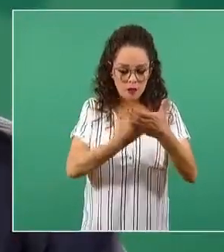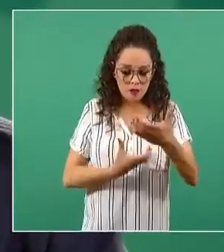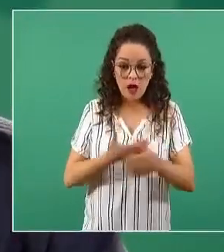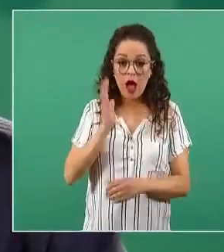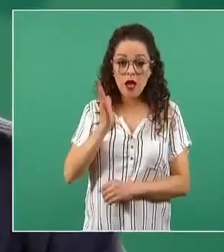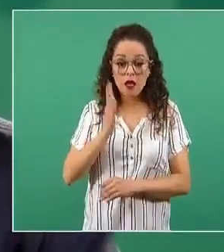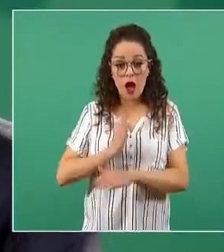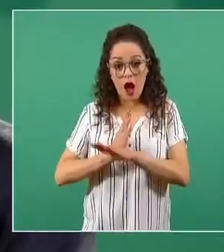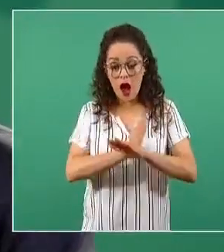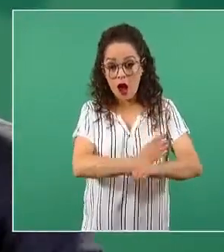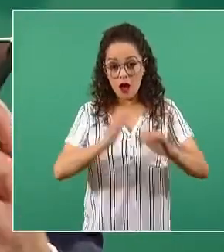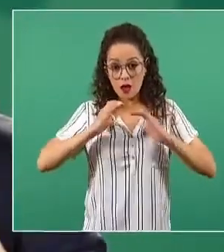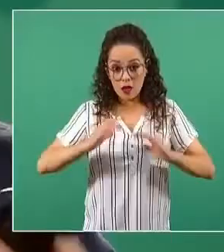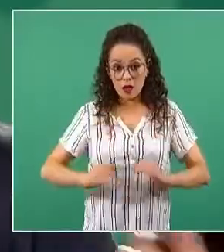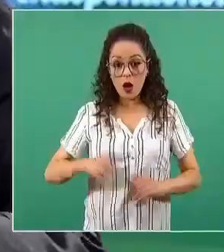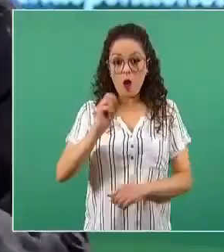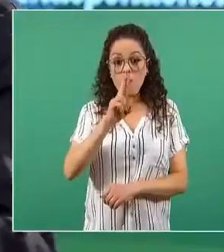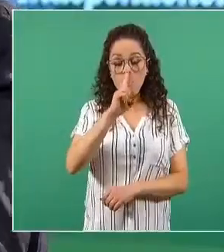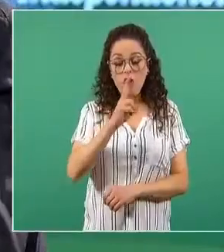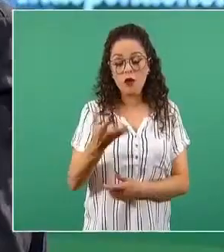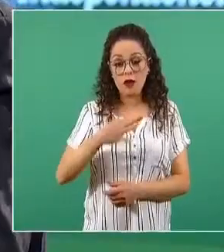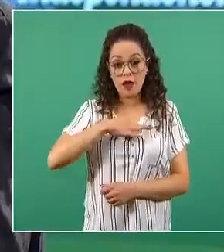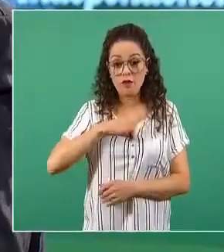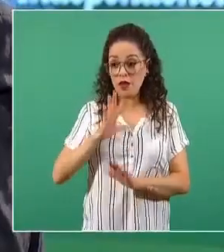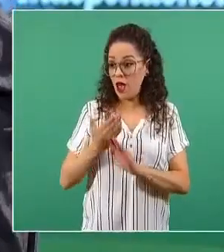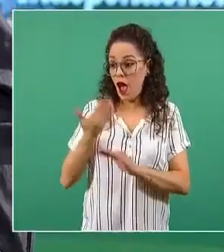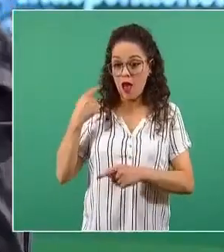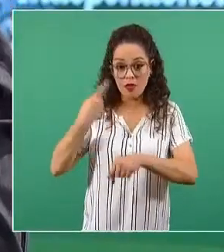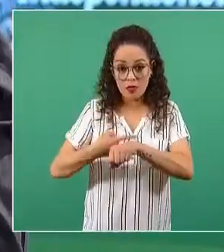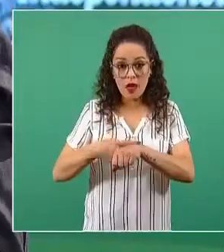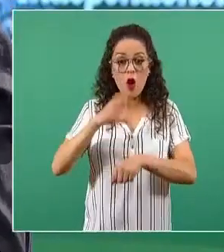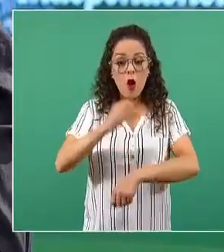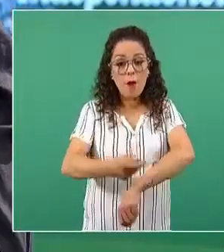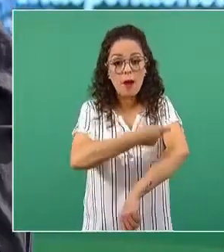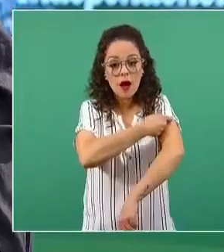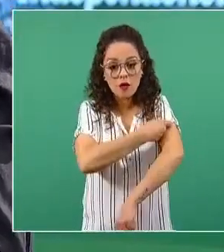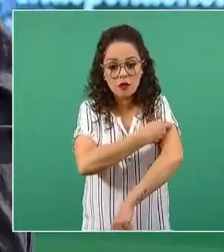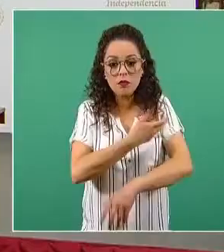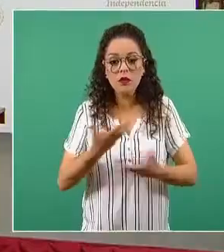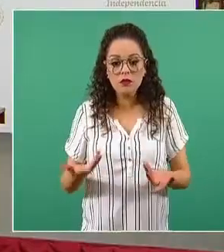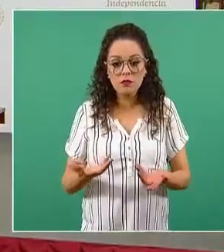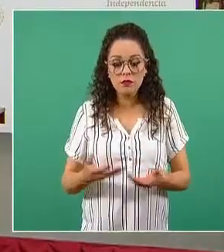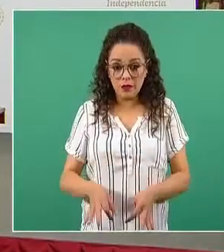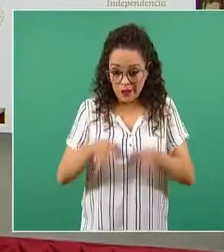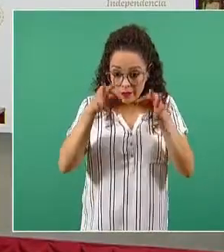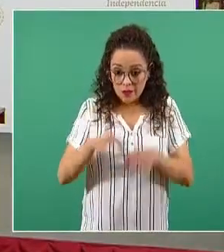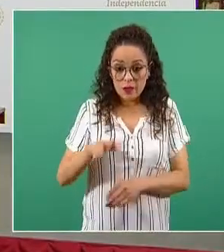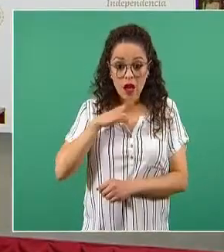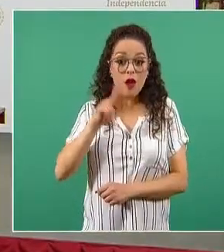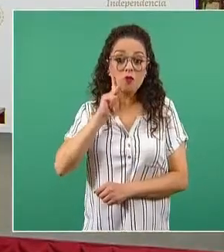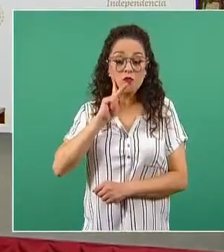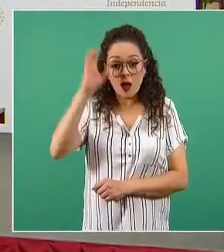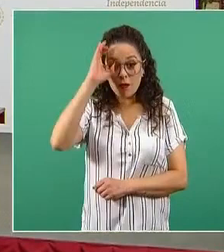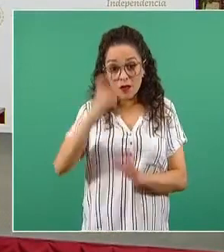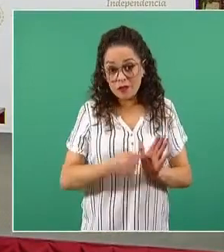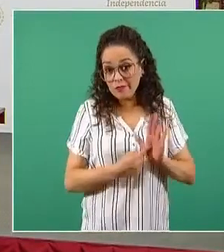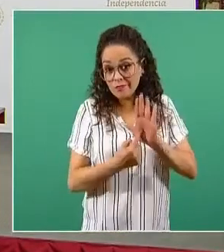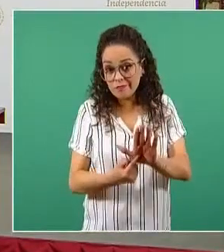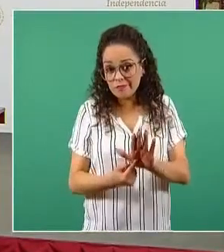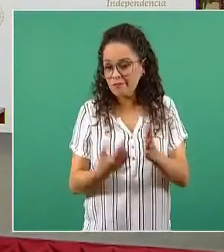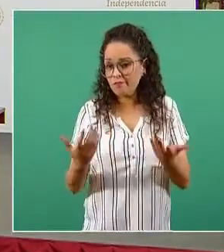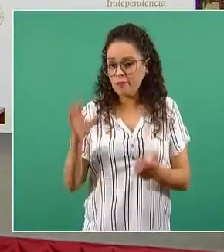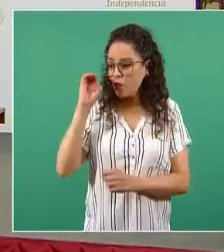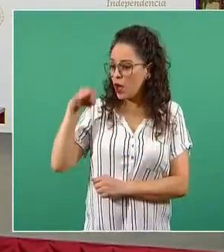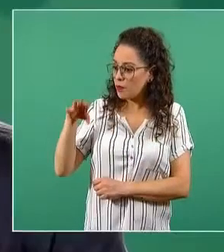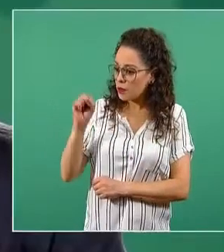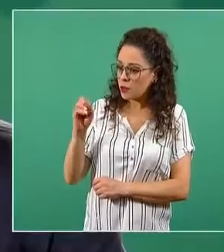vacuna o por infección, como un pase de entrada o salida, carece de un fundamento científico sólido. La Organización Mundial y Panamericana de la Salud